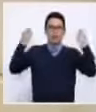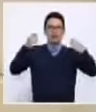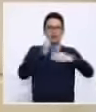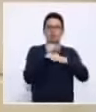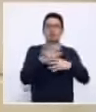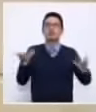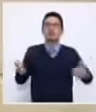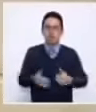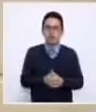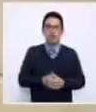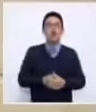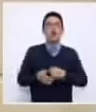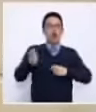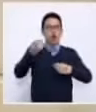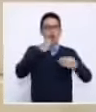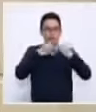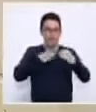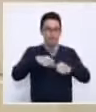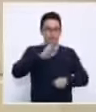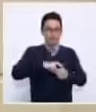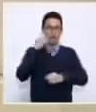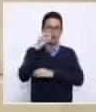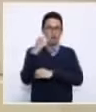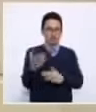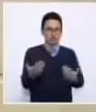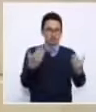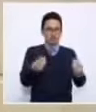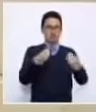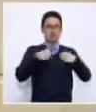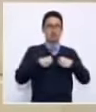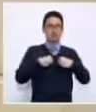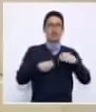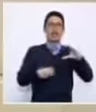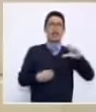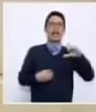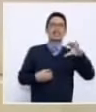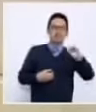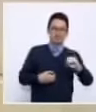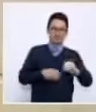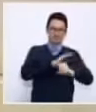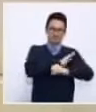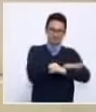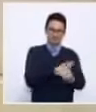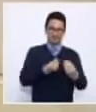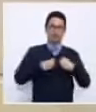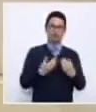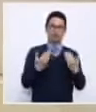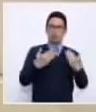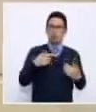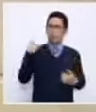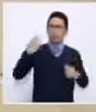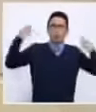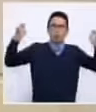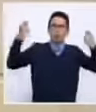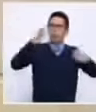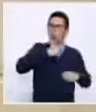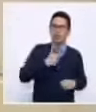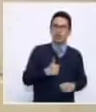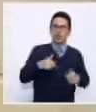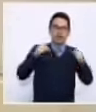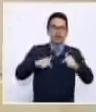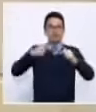día consuma papa colombiana porque aporta tanta cantidad de calcio, porque sirve para tales cosas? Aquí se perdió